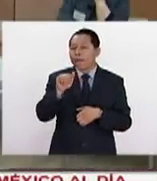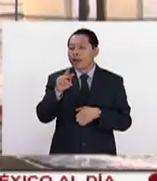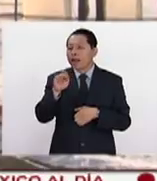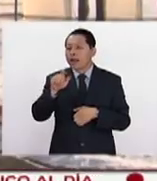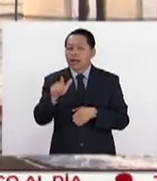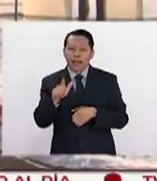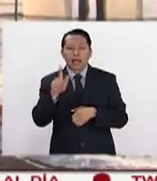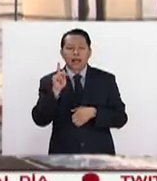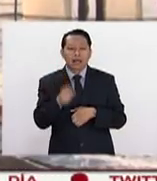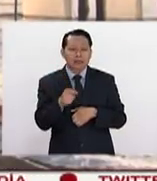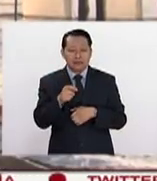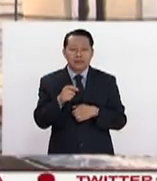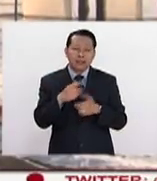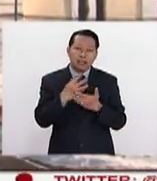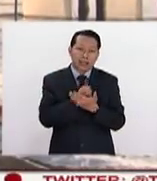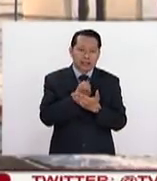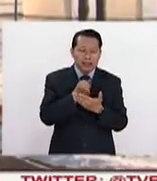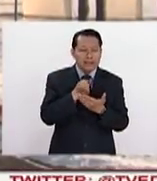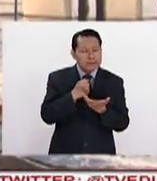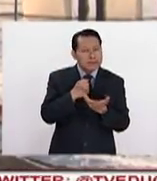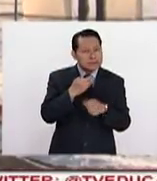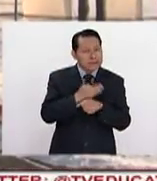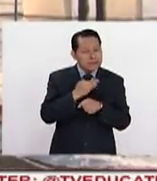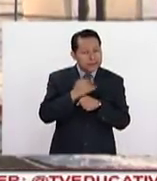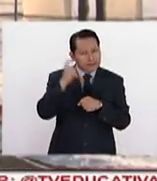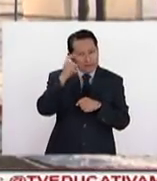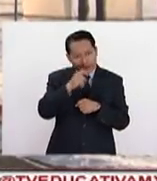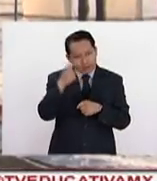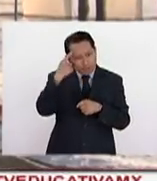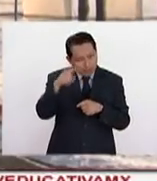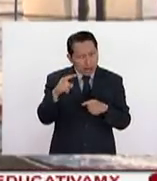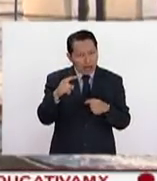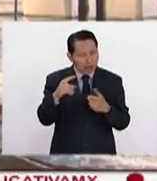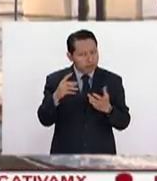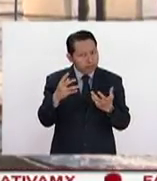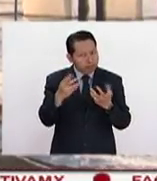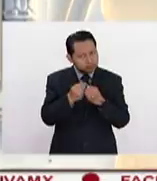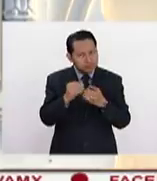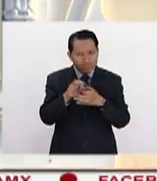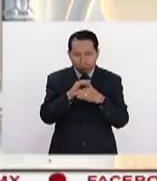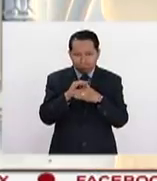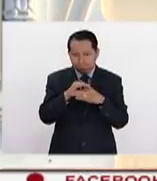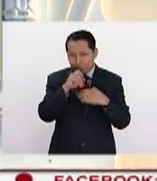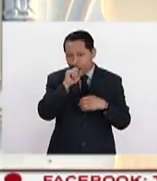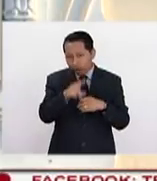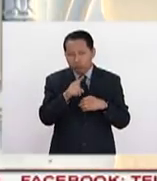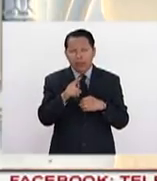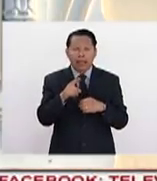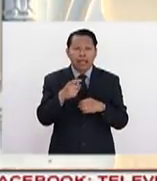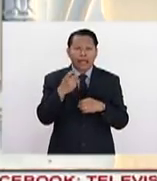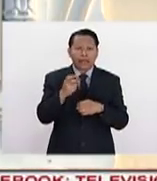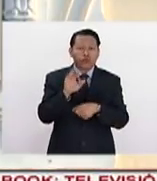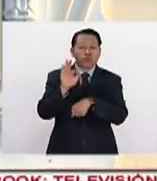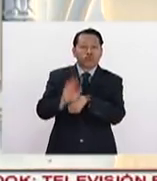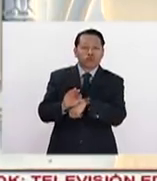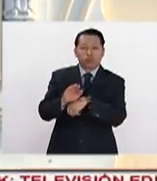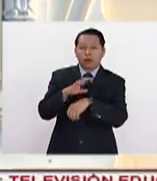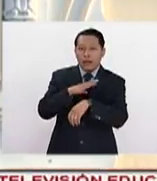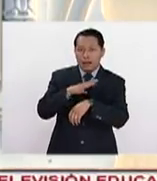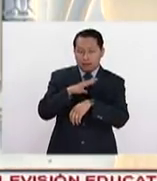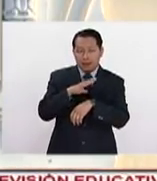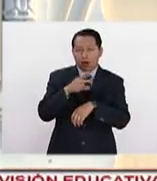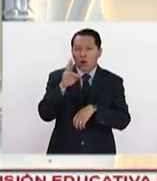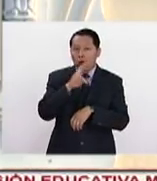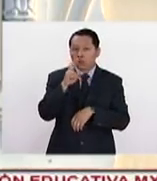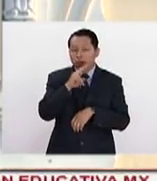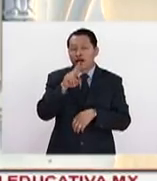a un desgaste muy fuerte para lograr una coalición, y esto beneficia a Moscú, esto beneficia a Vladimir